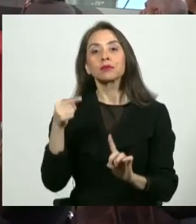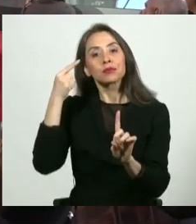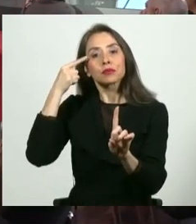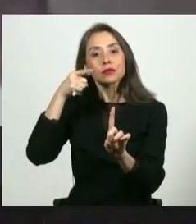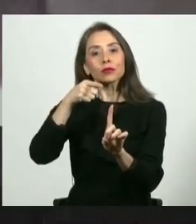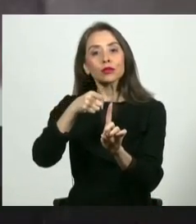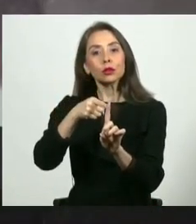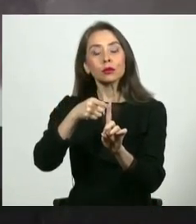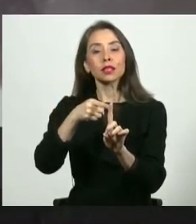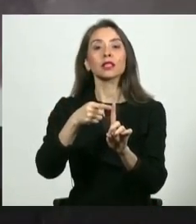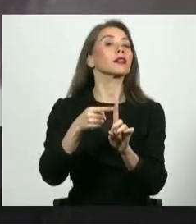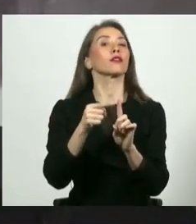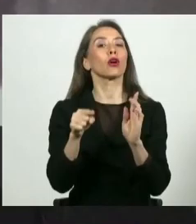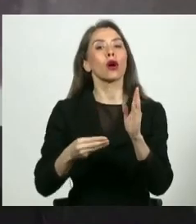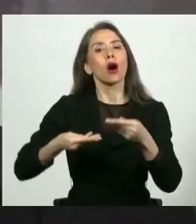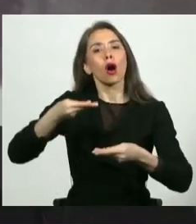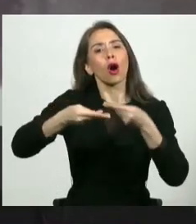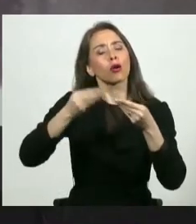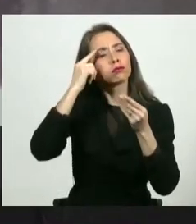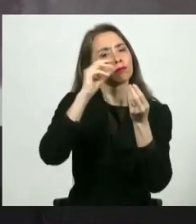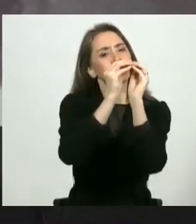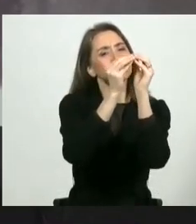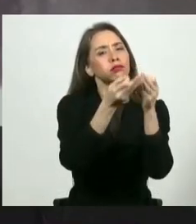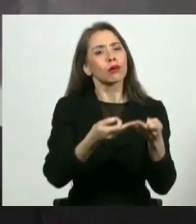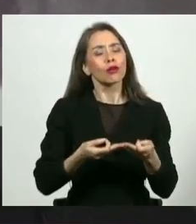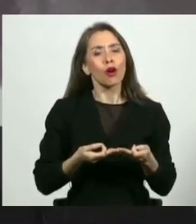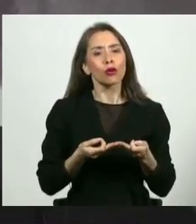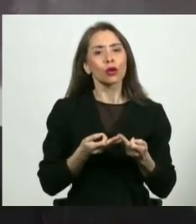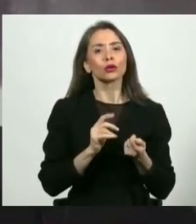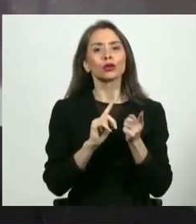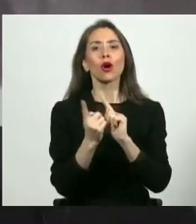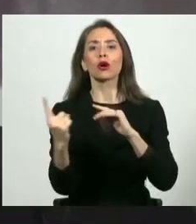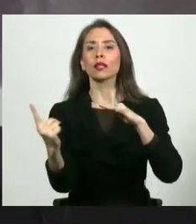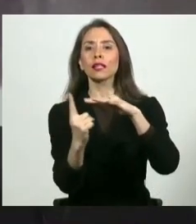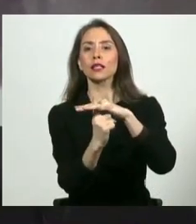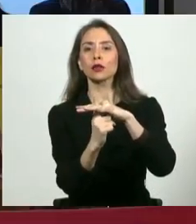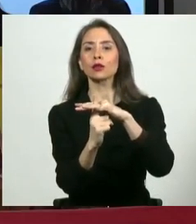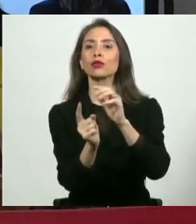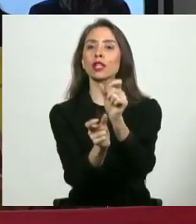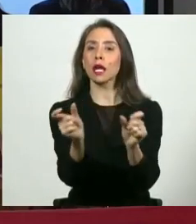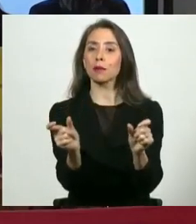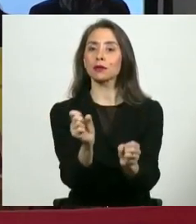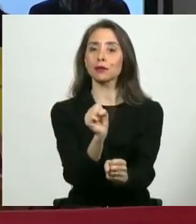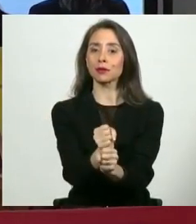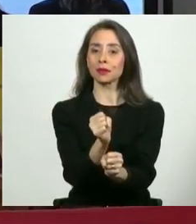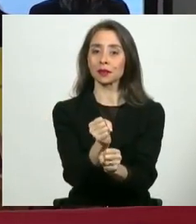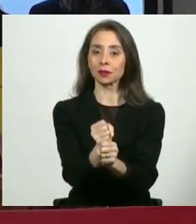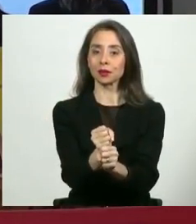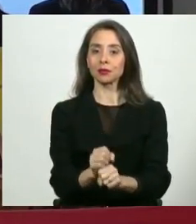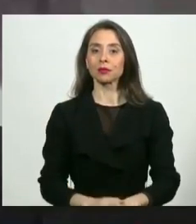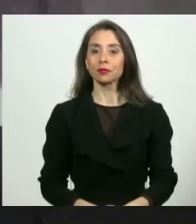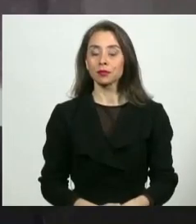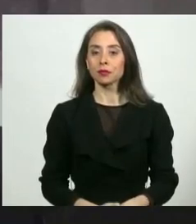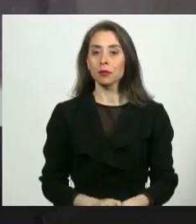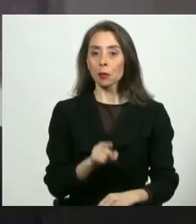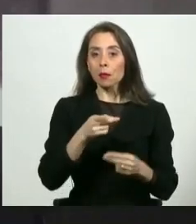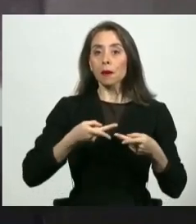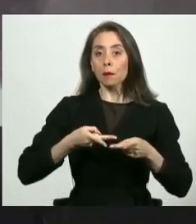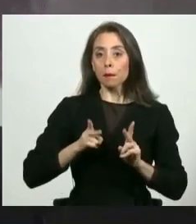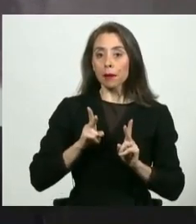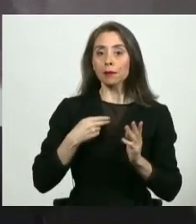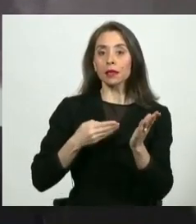objeto aportar algunas conclusiones que conduzcan hacia una mayor inclusión de estas personas en el mundo laboral. Permítanme comenzar